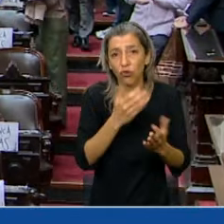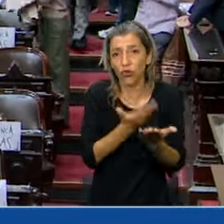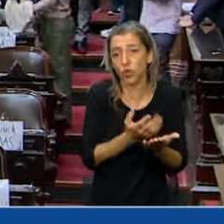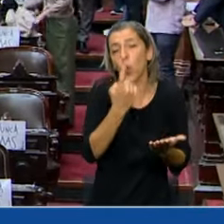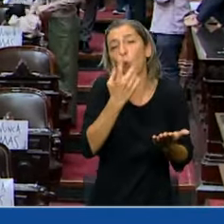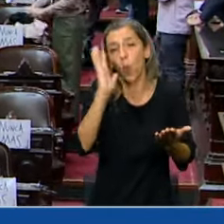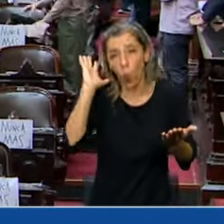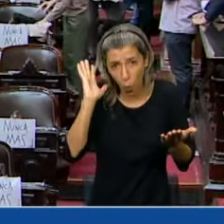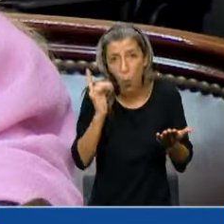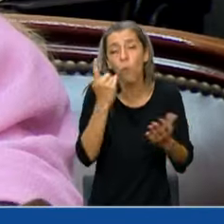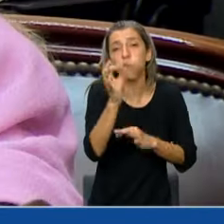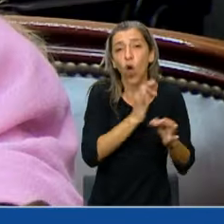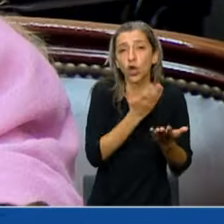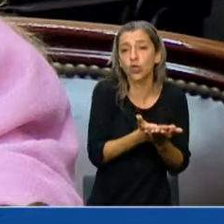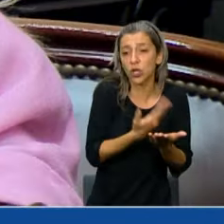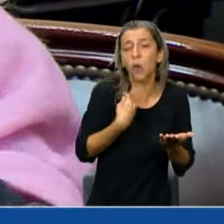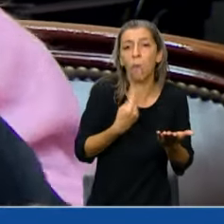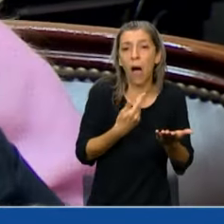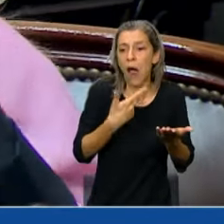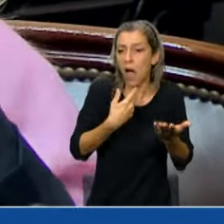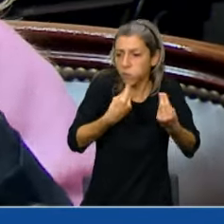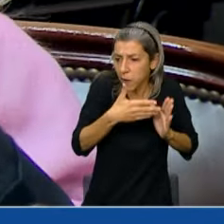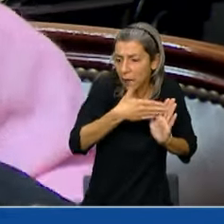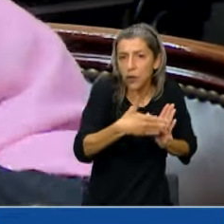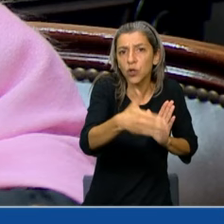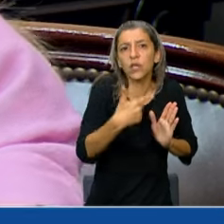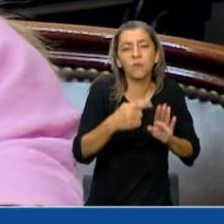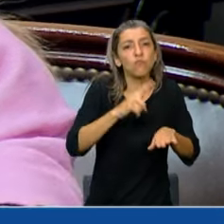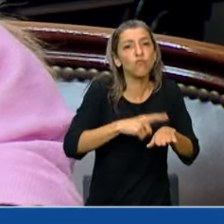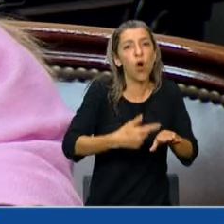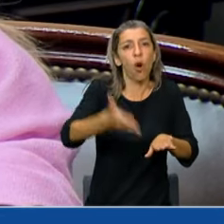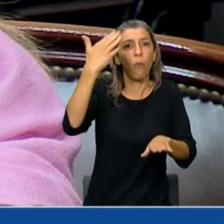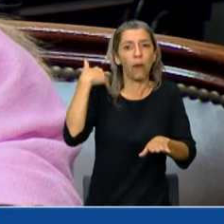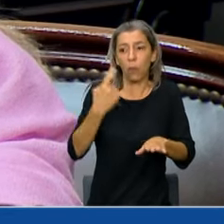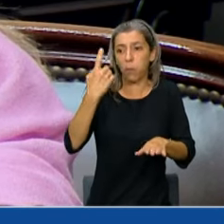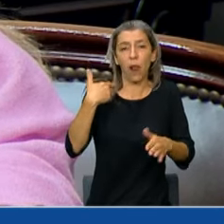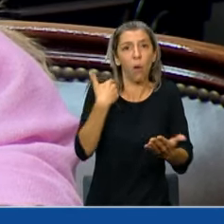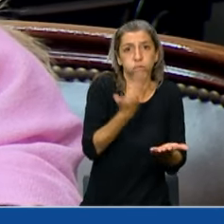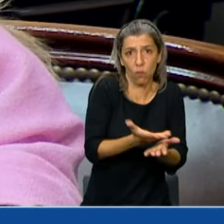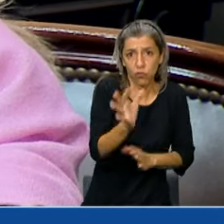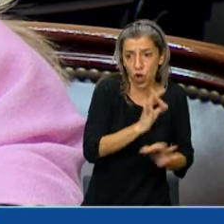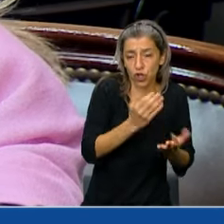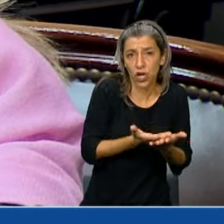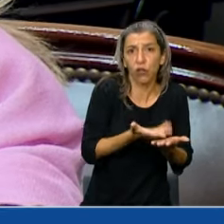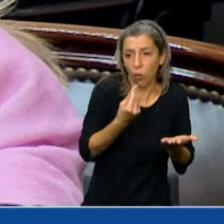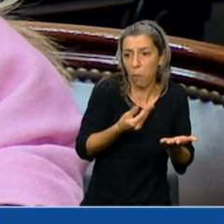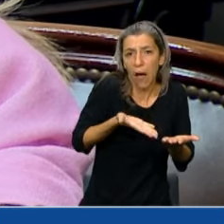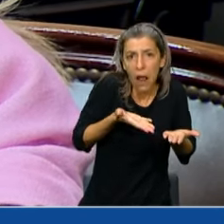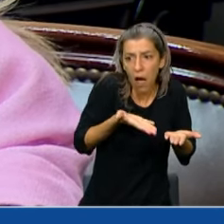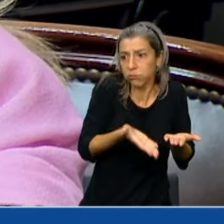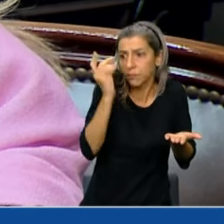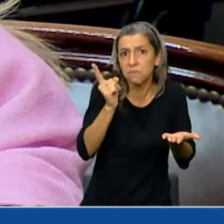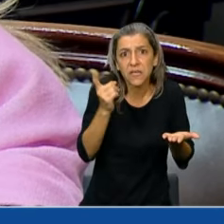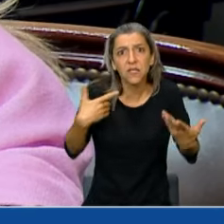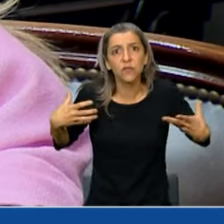proyectos que es de iniciativa y que fue el primero que presentó un proyecto con esta iniciativa del propio bloque del